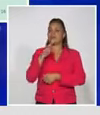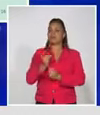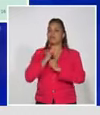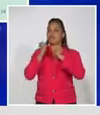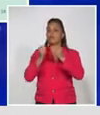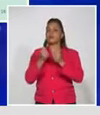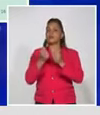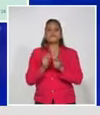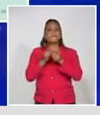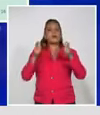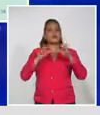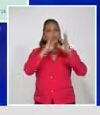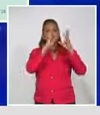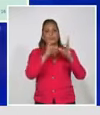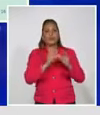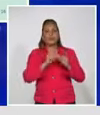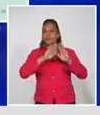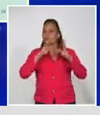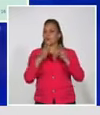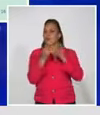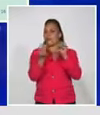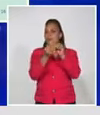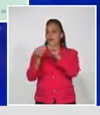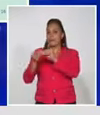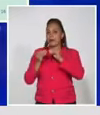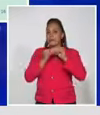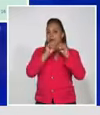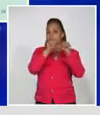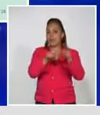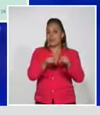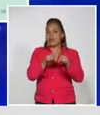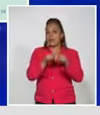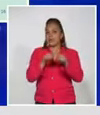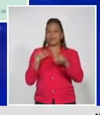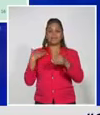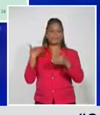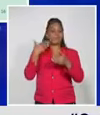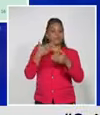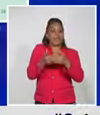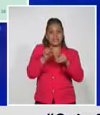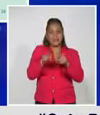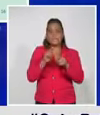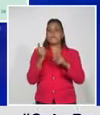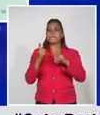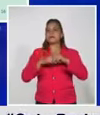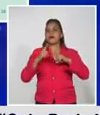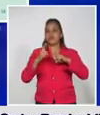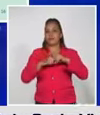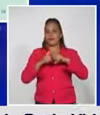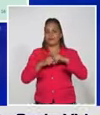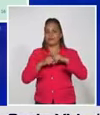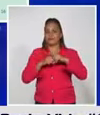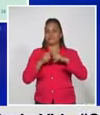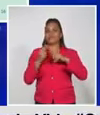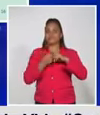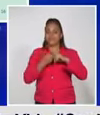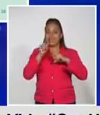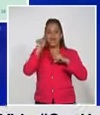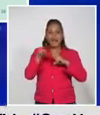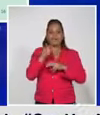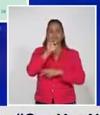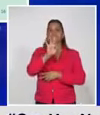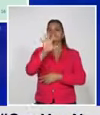número, que es donde ha tenido la mayor transmisión durante todo este periodo, en Bayamo, el municipio cabecera, 85.